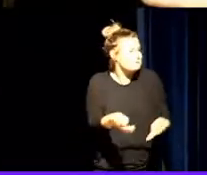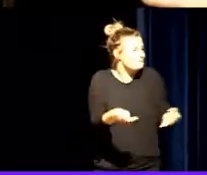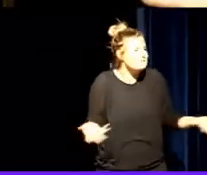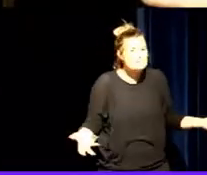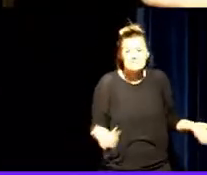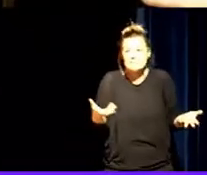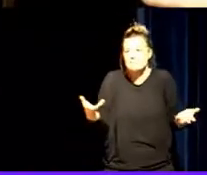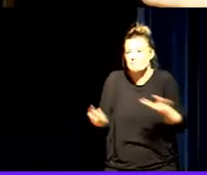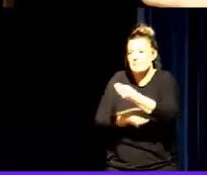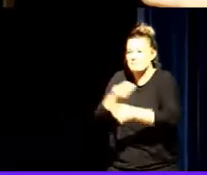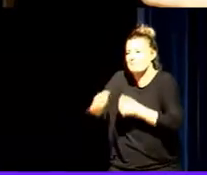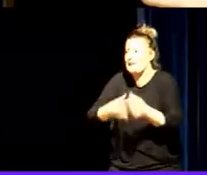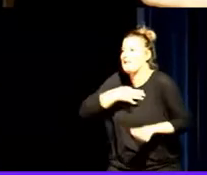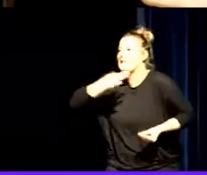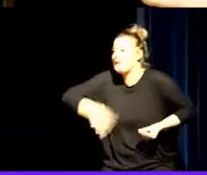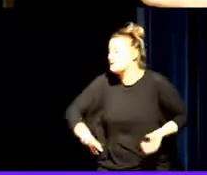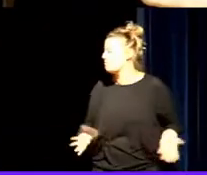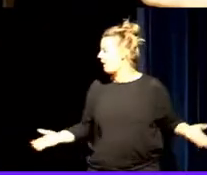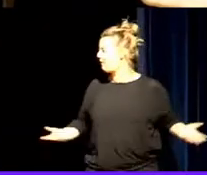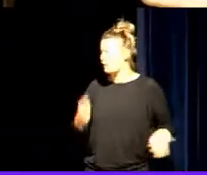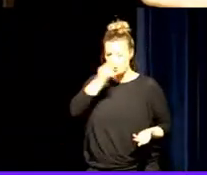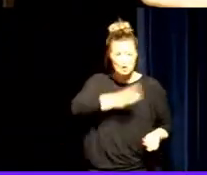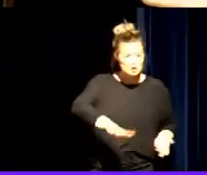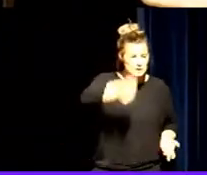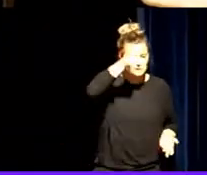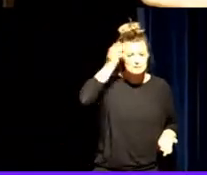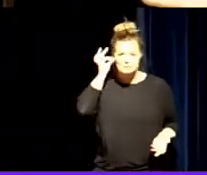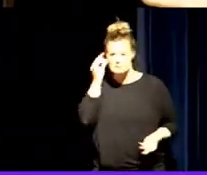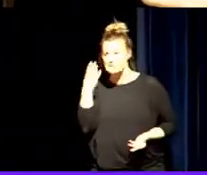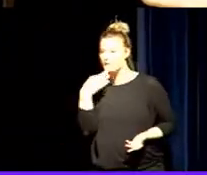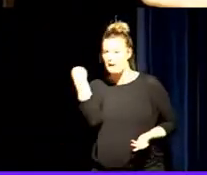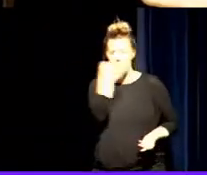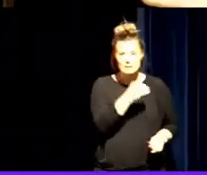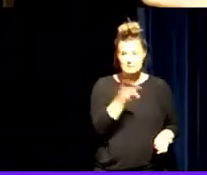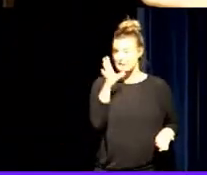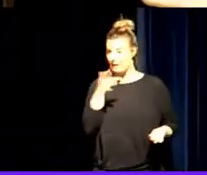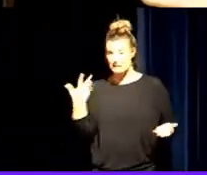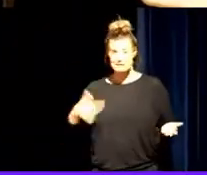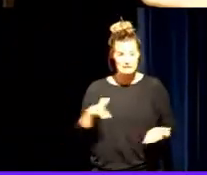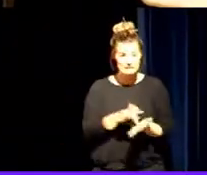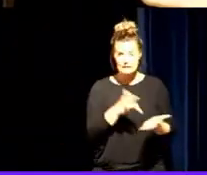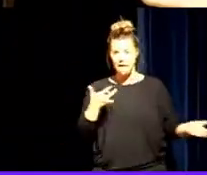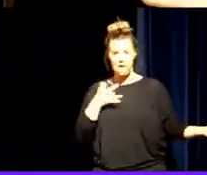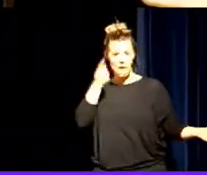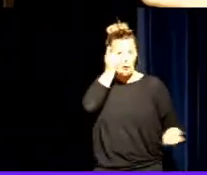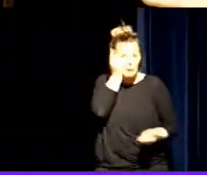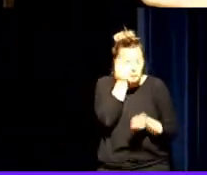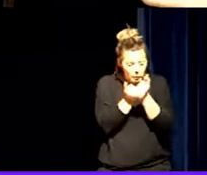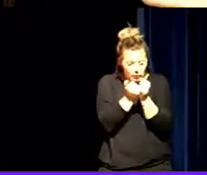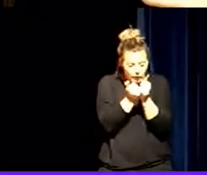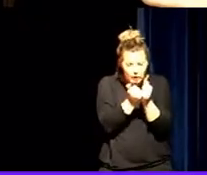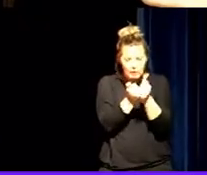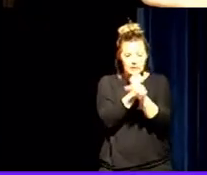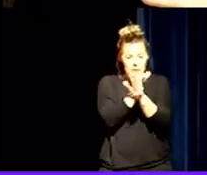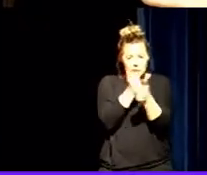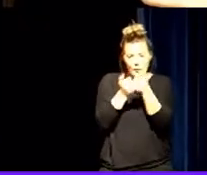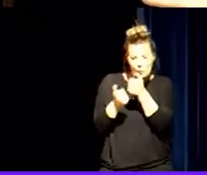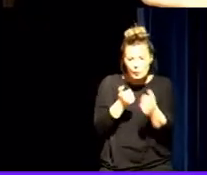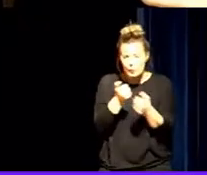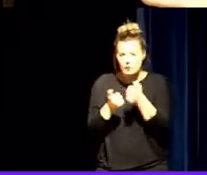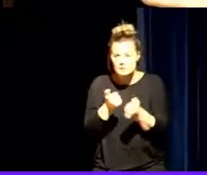hacer con la gente, con los niños y las niñas, los adolescentes que ahora ya están con el móvil enseguida, los